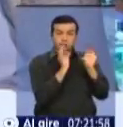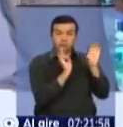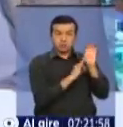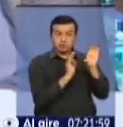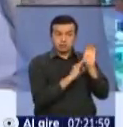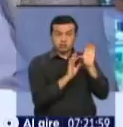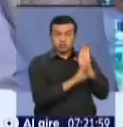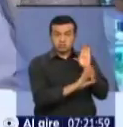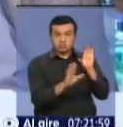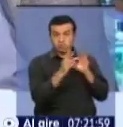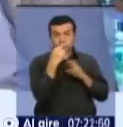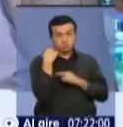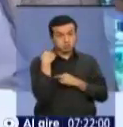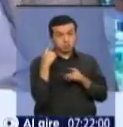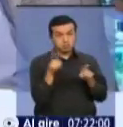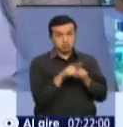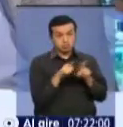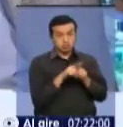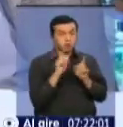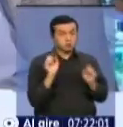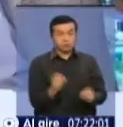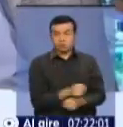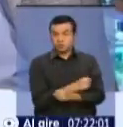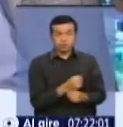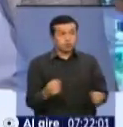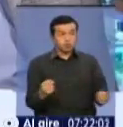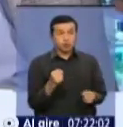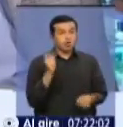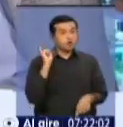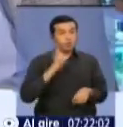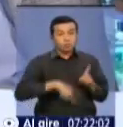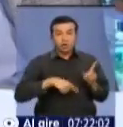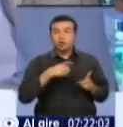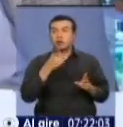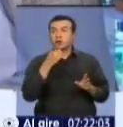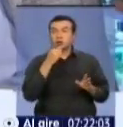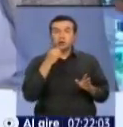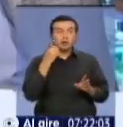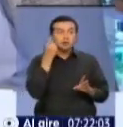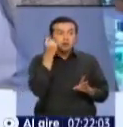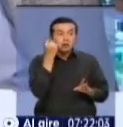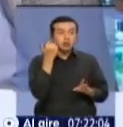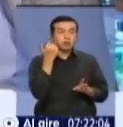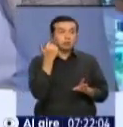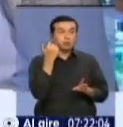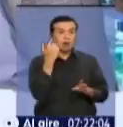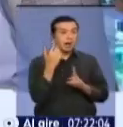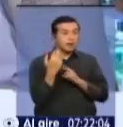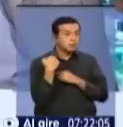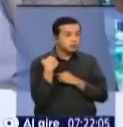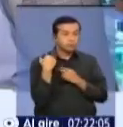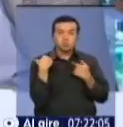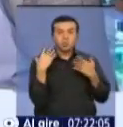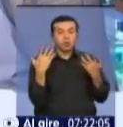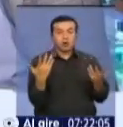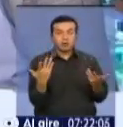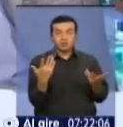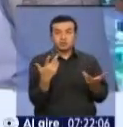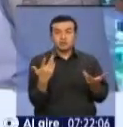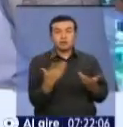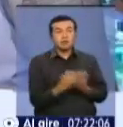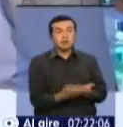Ciudadana también tiene esa competencia, pero resulta que no tiene ni la capacidad ni tiene los recursos. Entonces, es